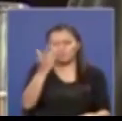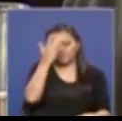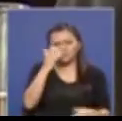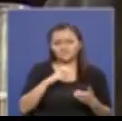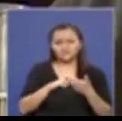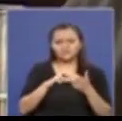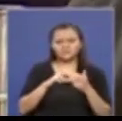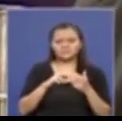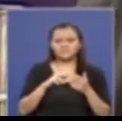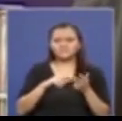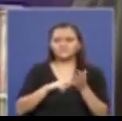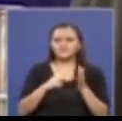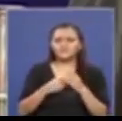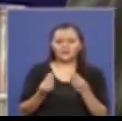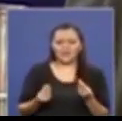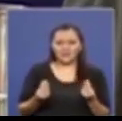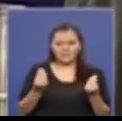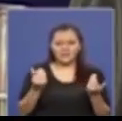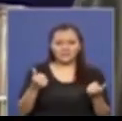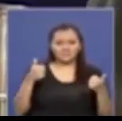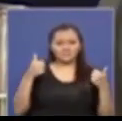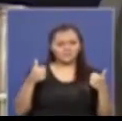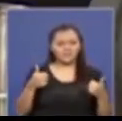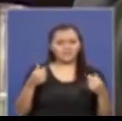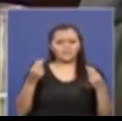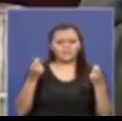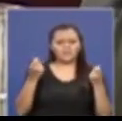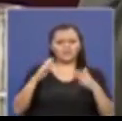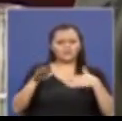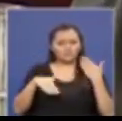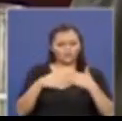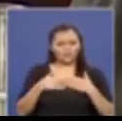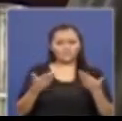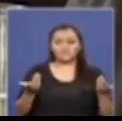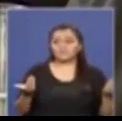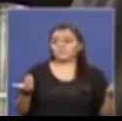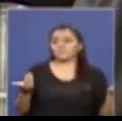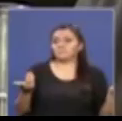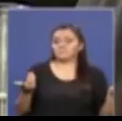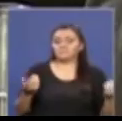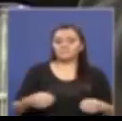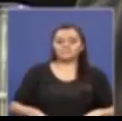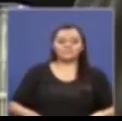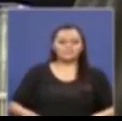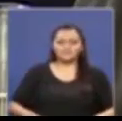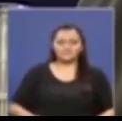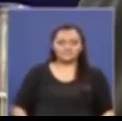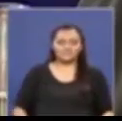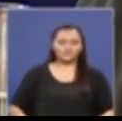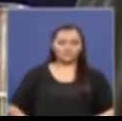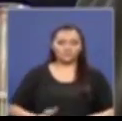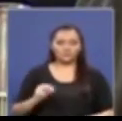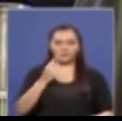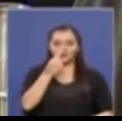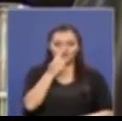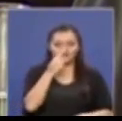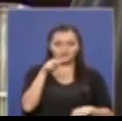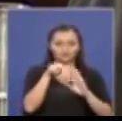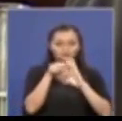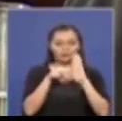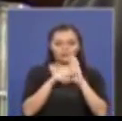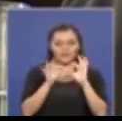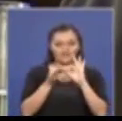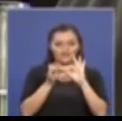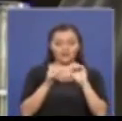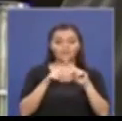mejorar la calidad del producto, que los costos aumenten para mejorar esa calidad, se afectaba un poquito la rentabilidad. No les interesaba. Y el